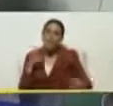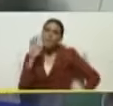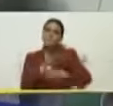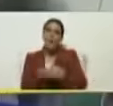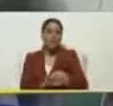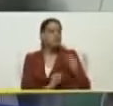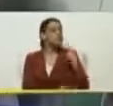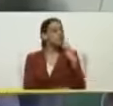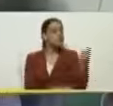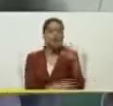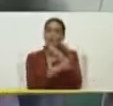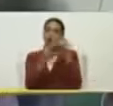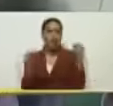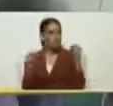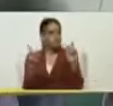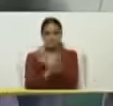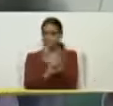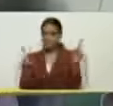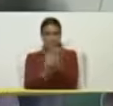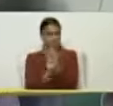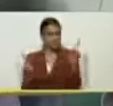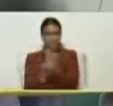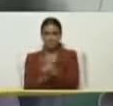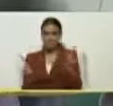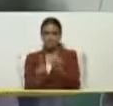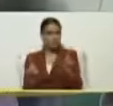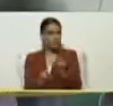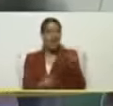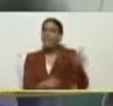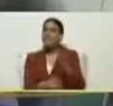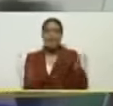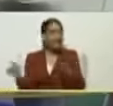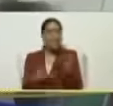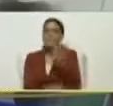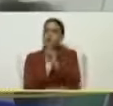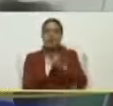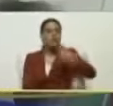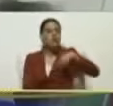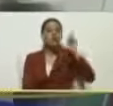dije, no, no, ese no es el camino. Paciencia,